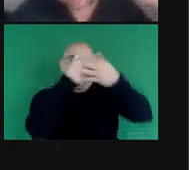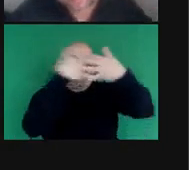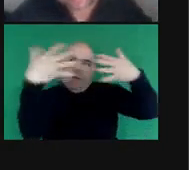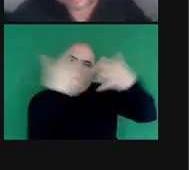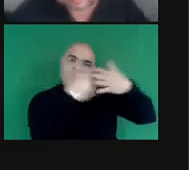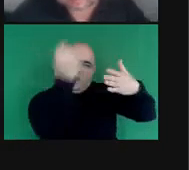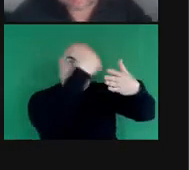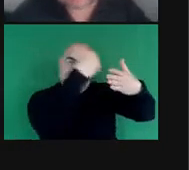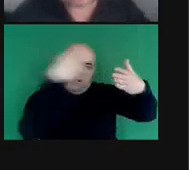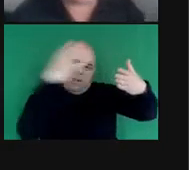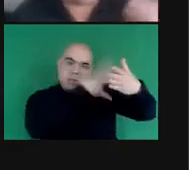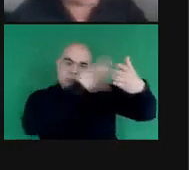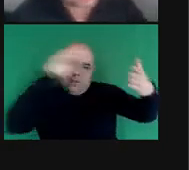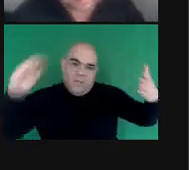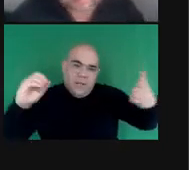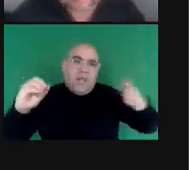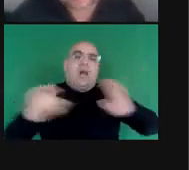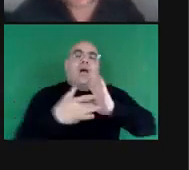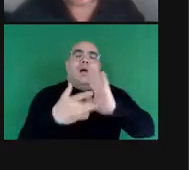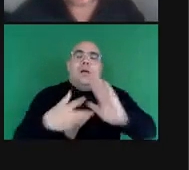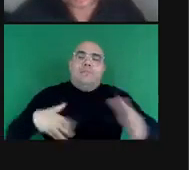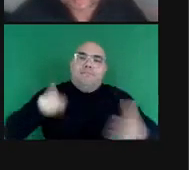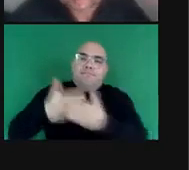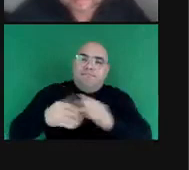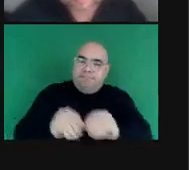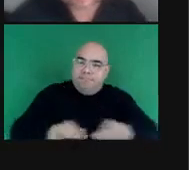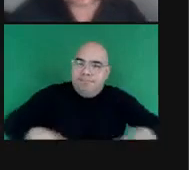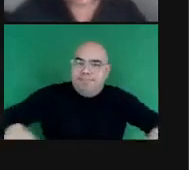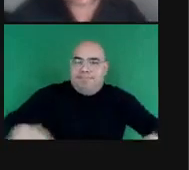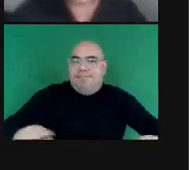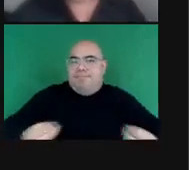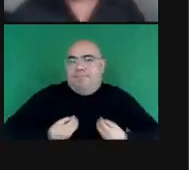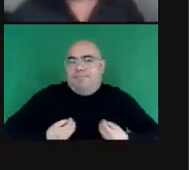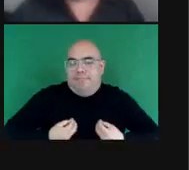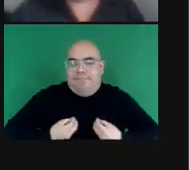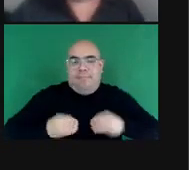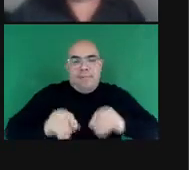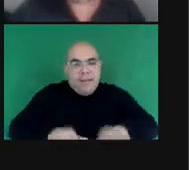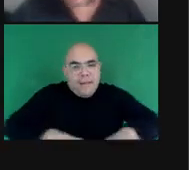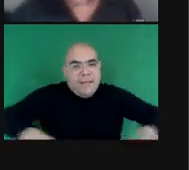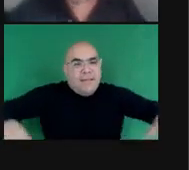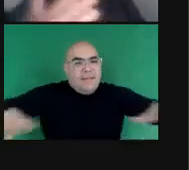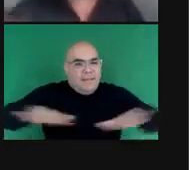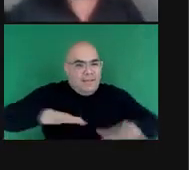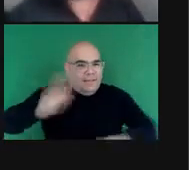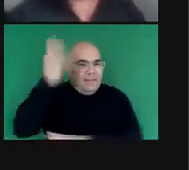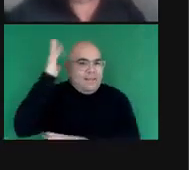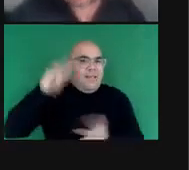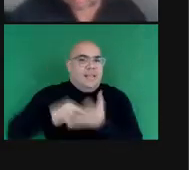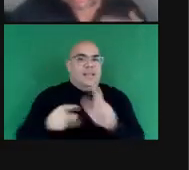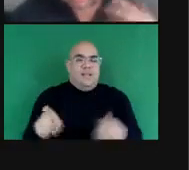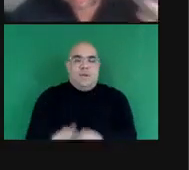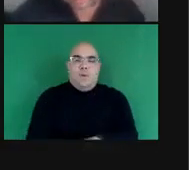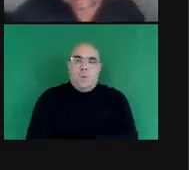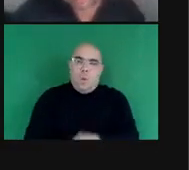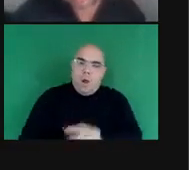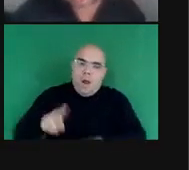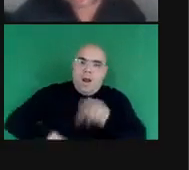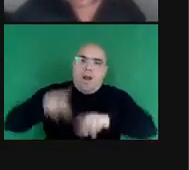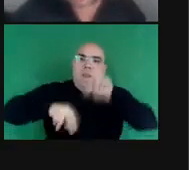de la ciudad, el territorio, nuestra presencia en la tierra como tal, ya es una sobreinscripción, como